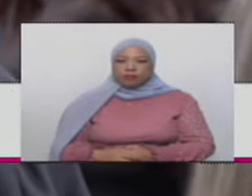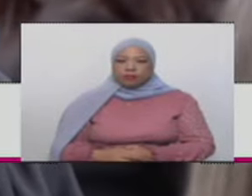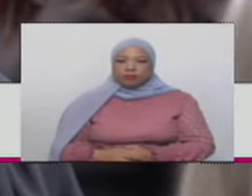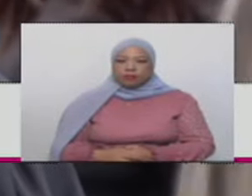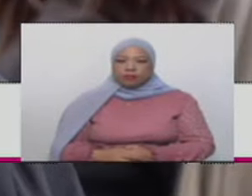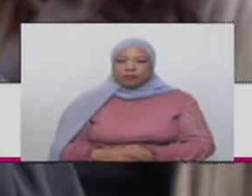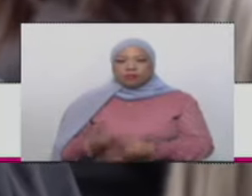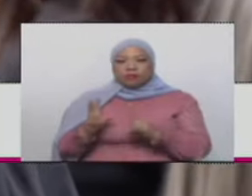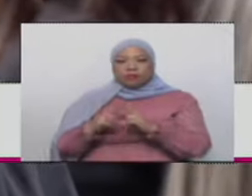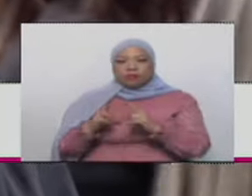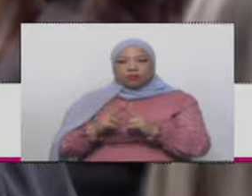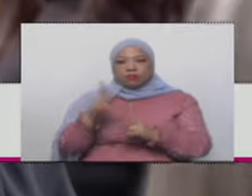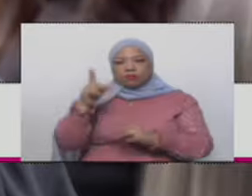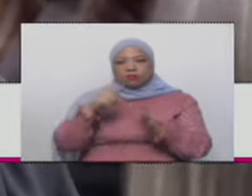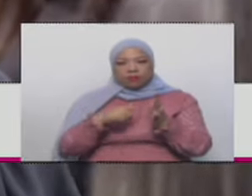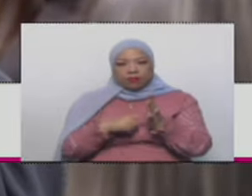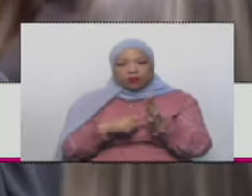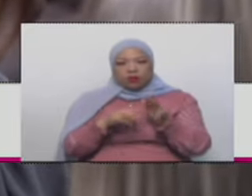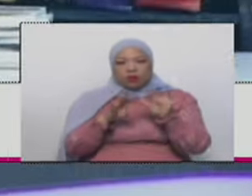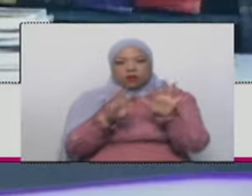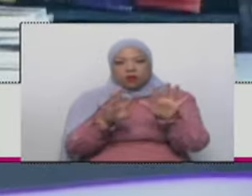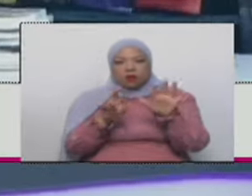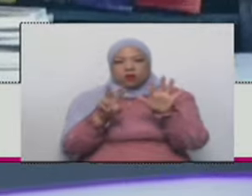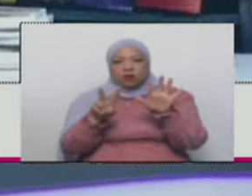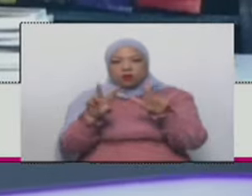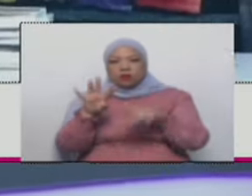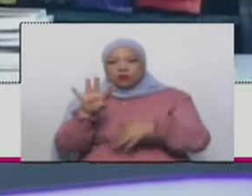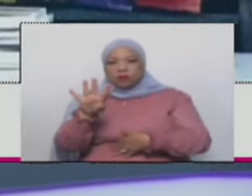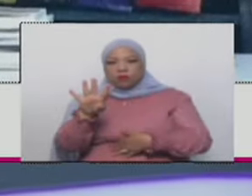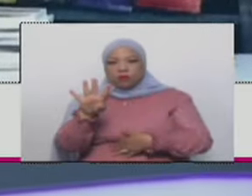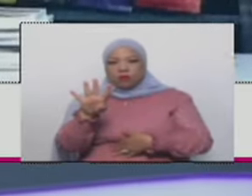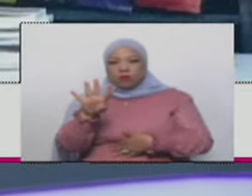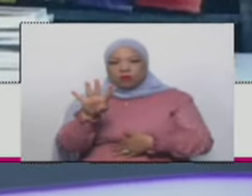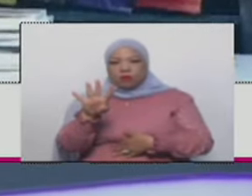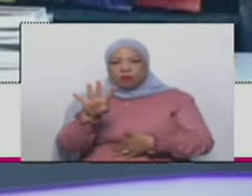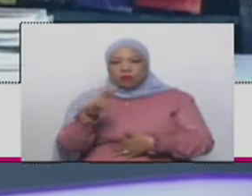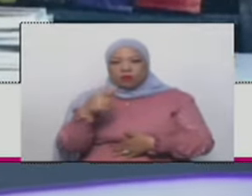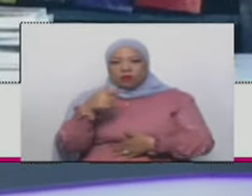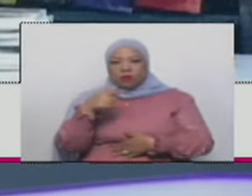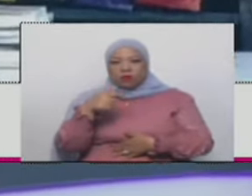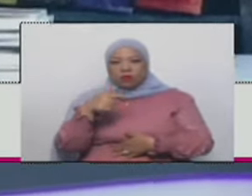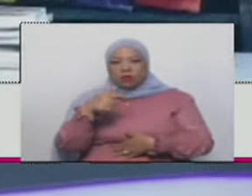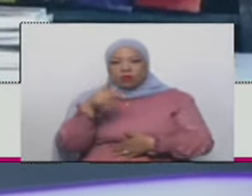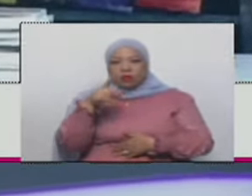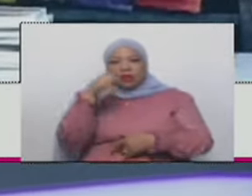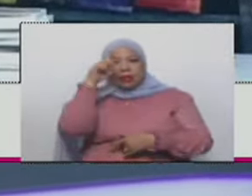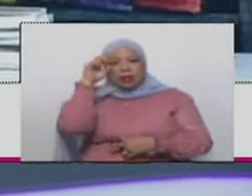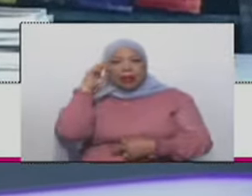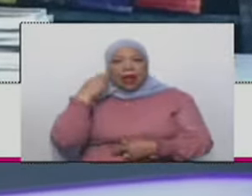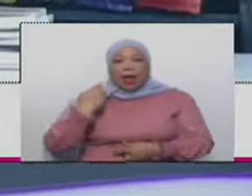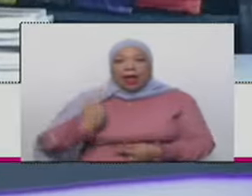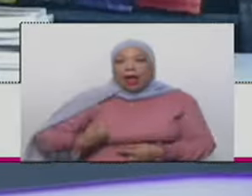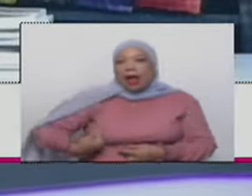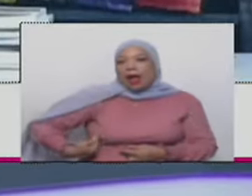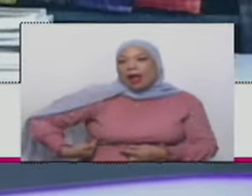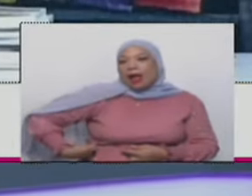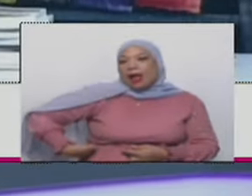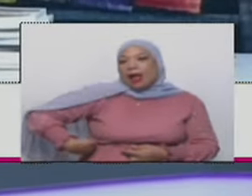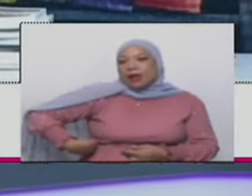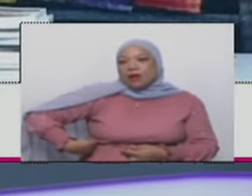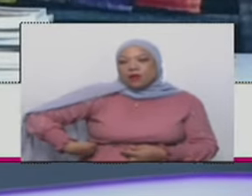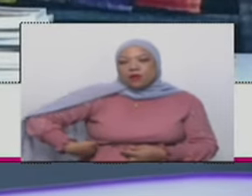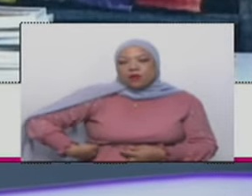Lo conocí en 1974. Tenía el cabello más largo que Ñañez y no